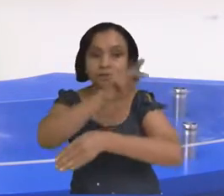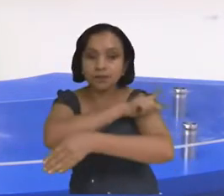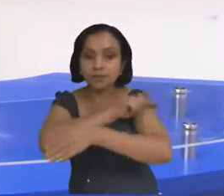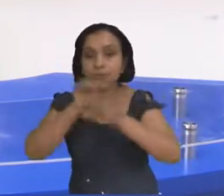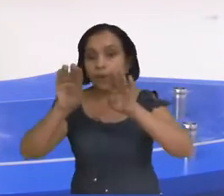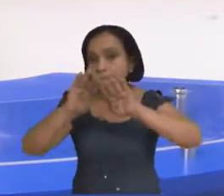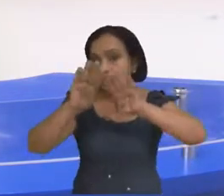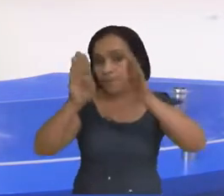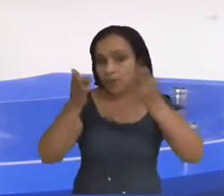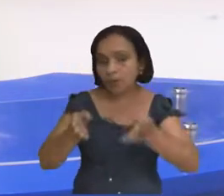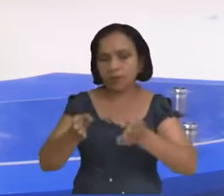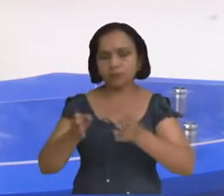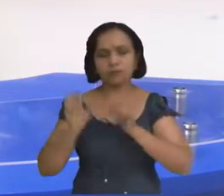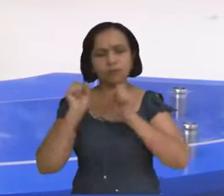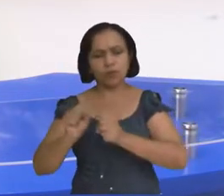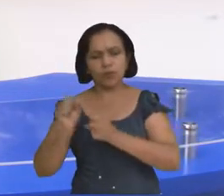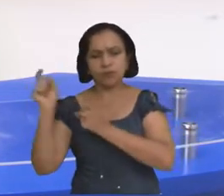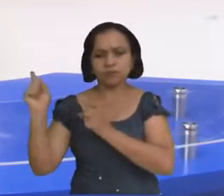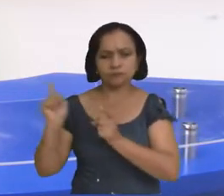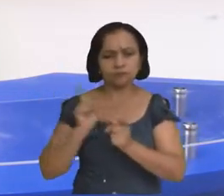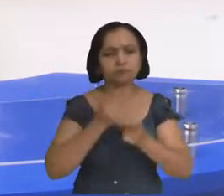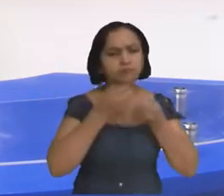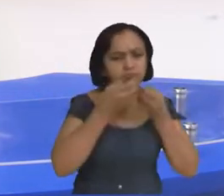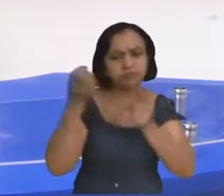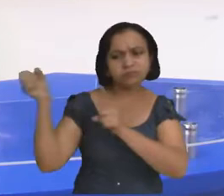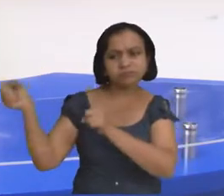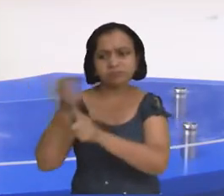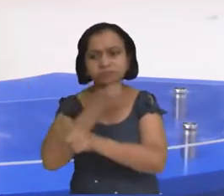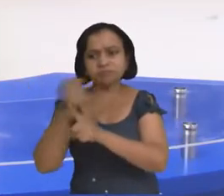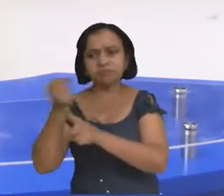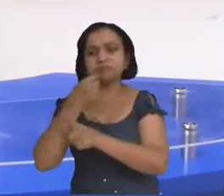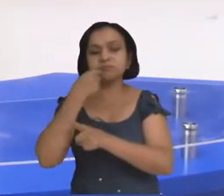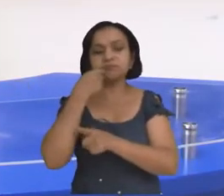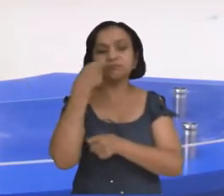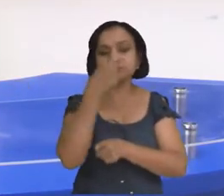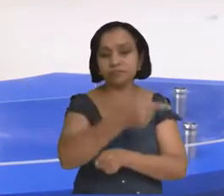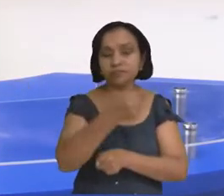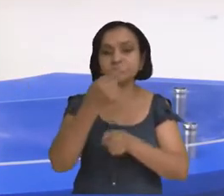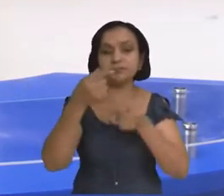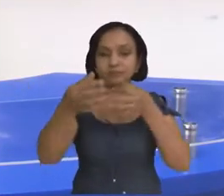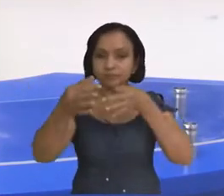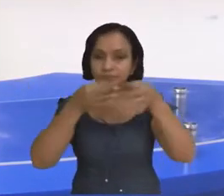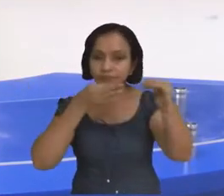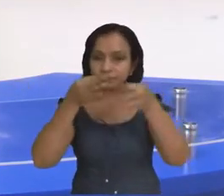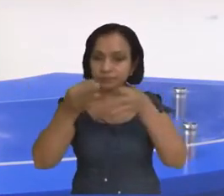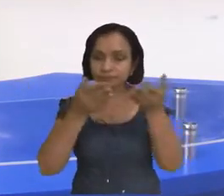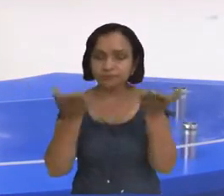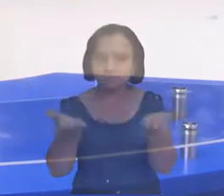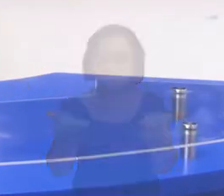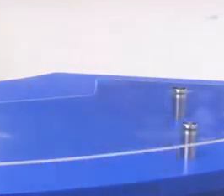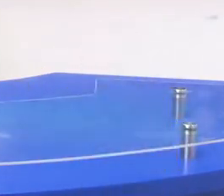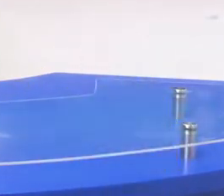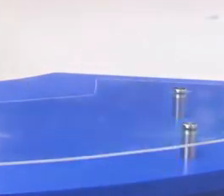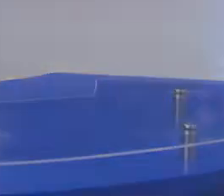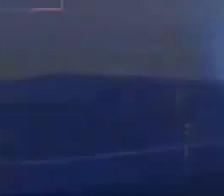se podrán hacer denuncias de cualquier forma de ataque contra las féminas. El detalle completo en el siguiente reporte.